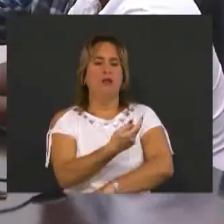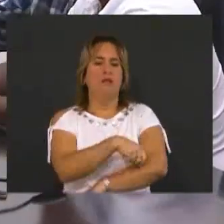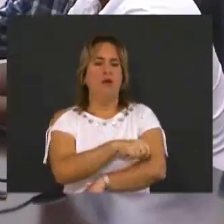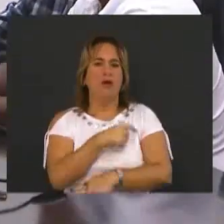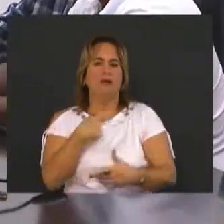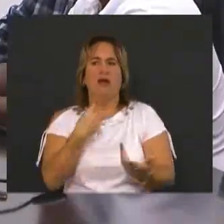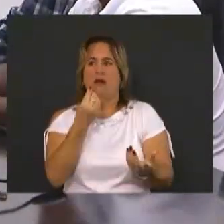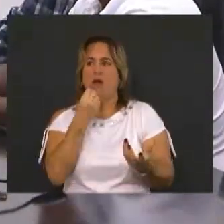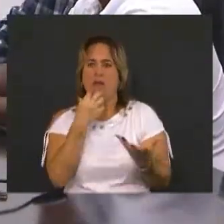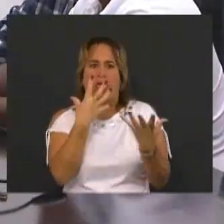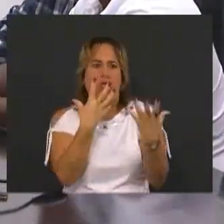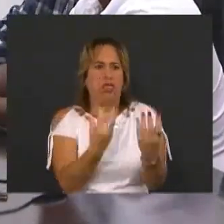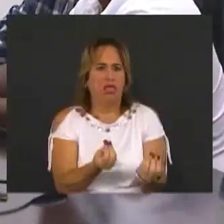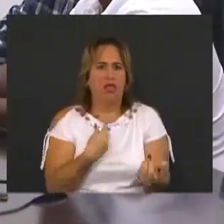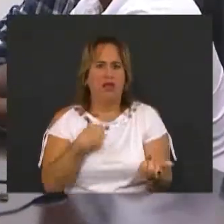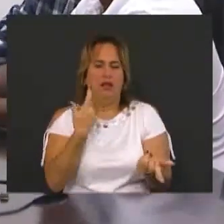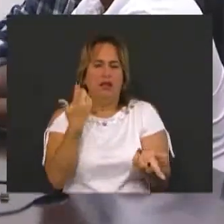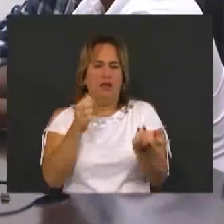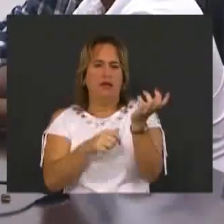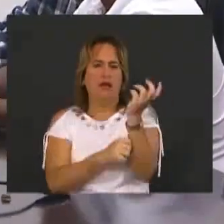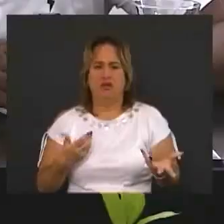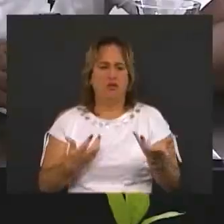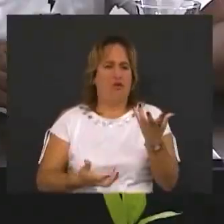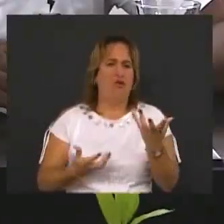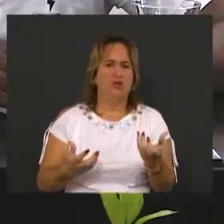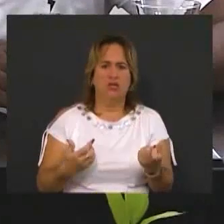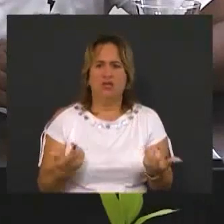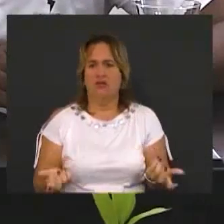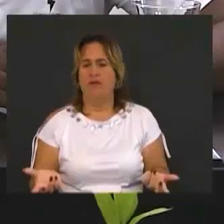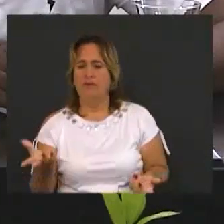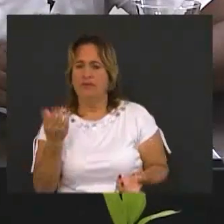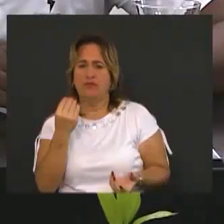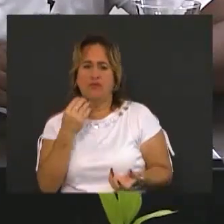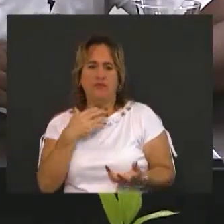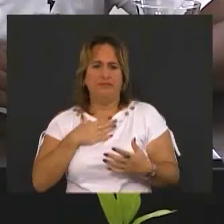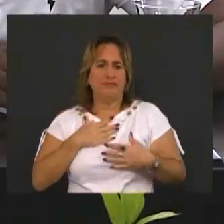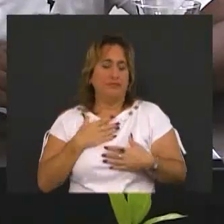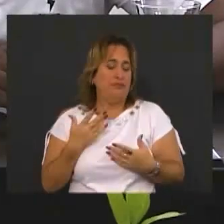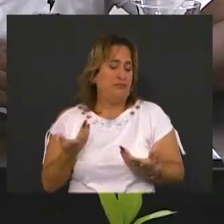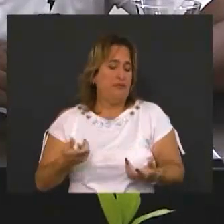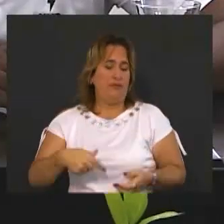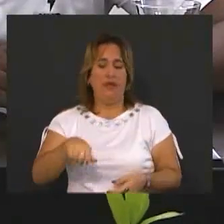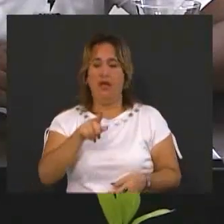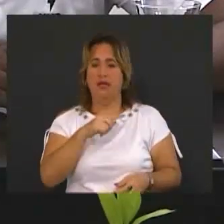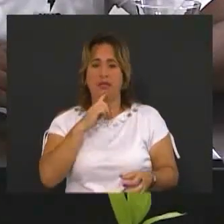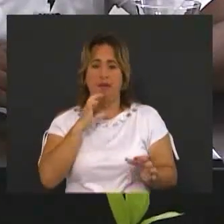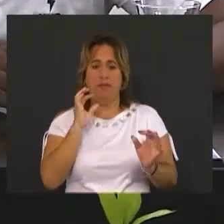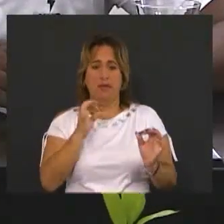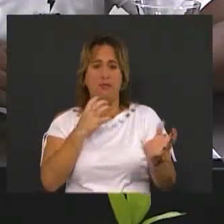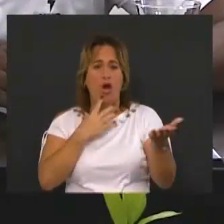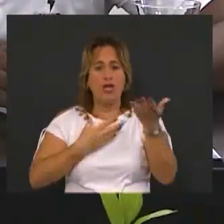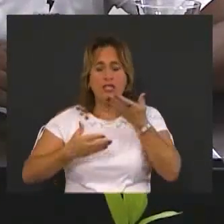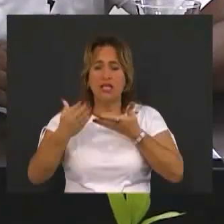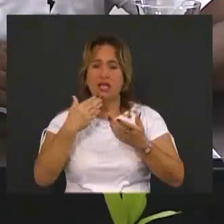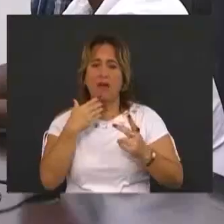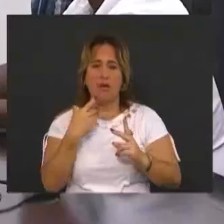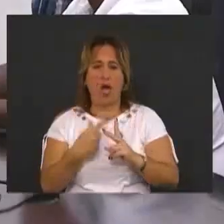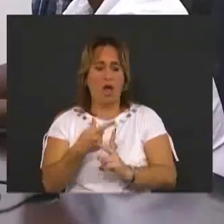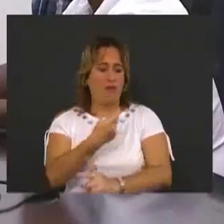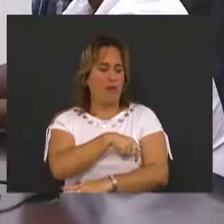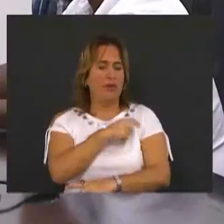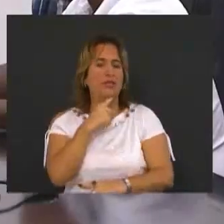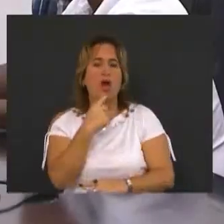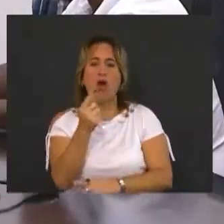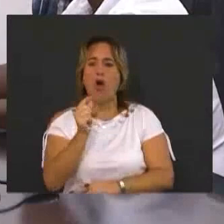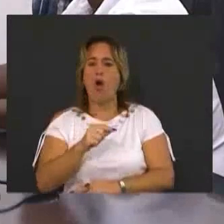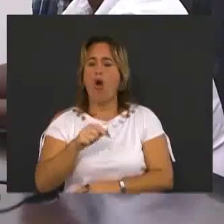proyecto nos definieron varias estrategias. Una de ellas es la consecución y análisis de los temas desde el sistema de los medios